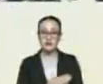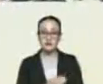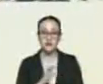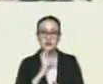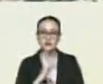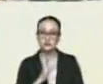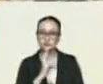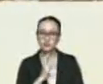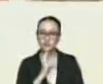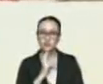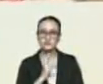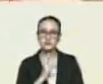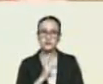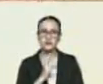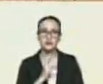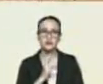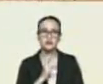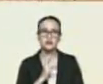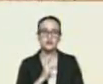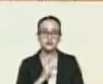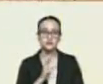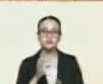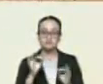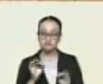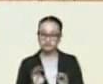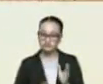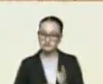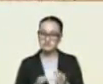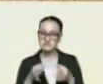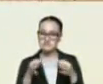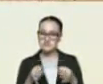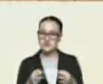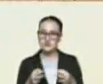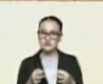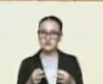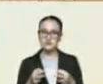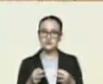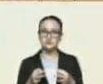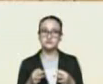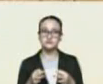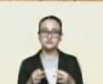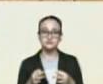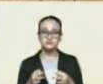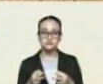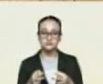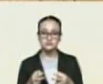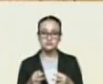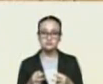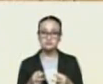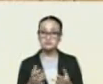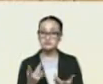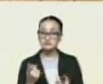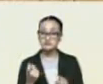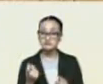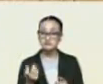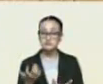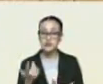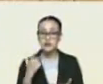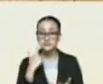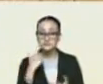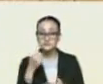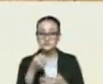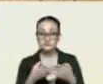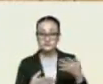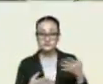el resultado fue exitoso, tal como les acabo de decir. Nos queda la